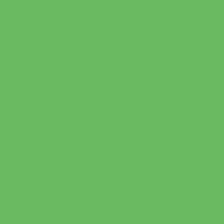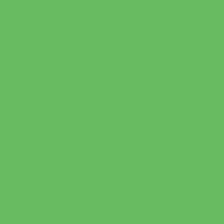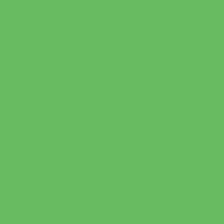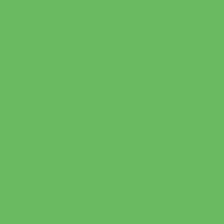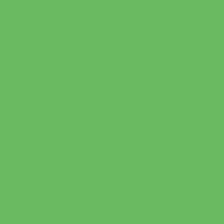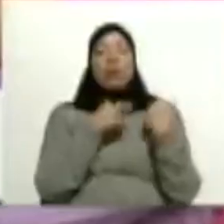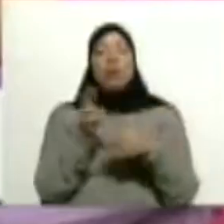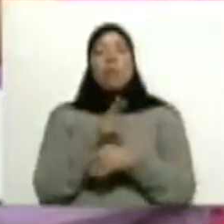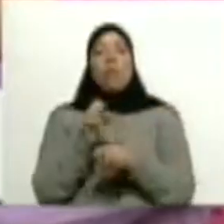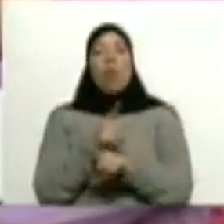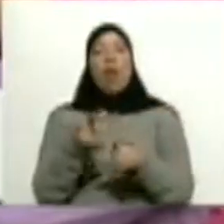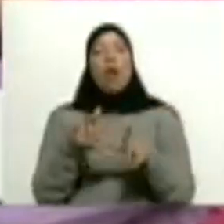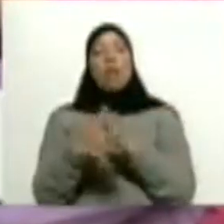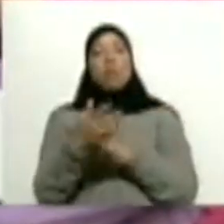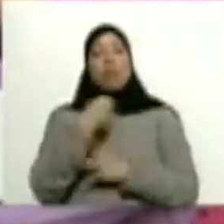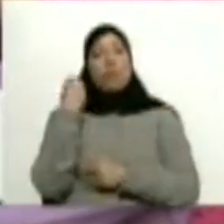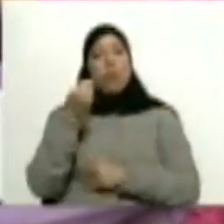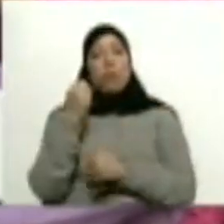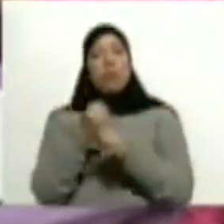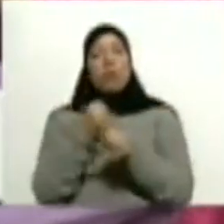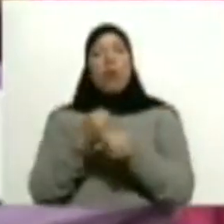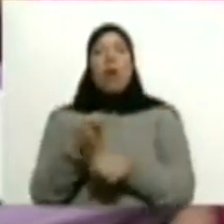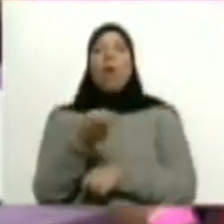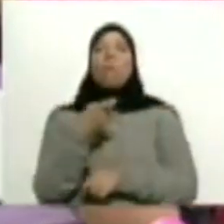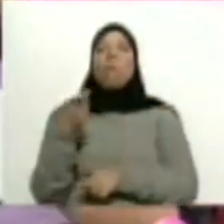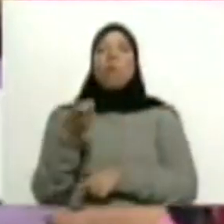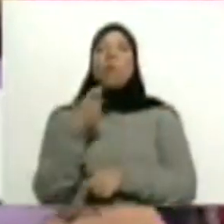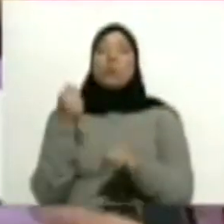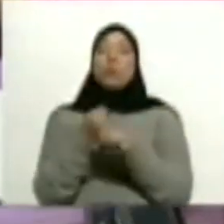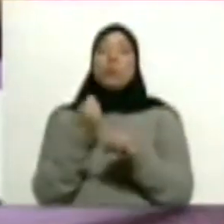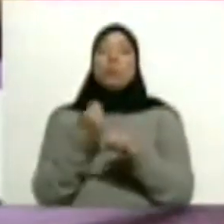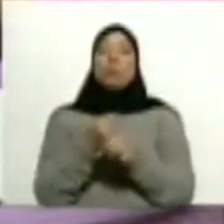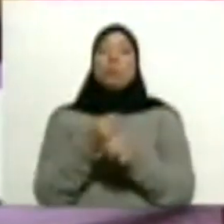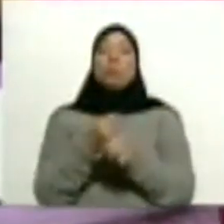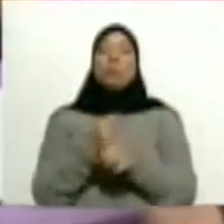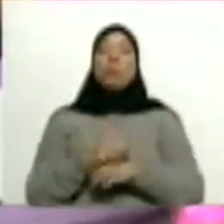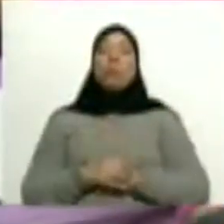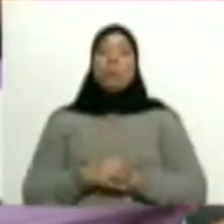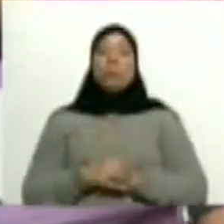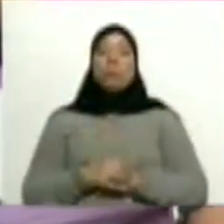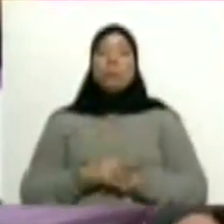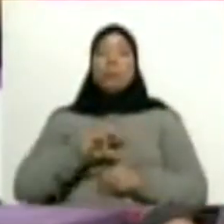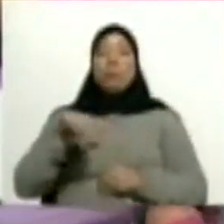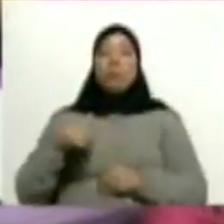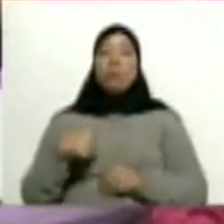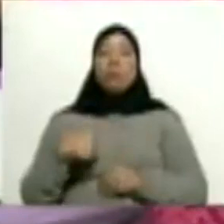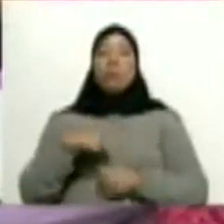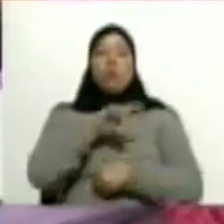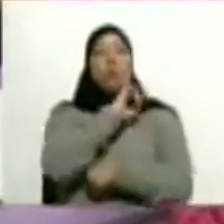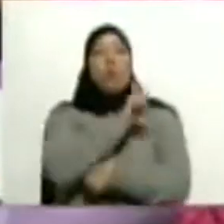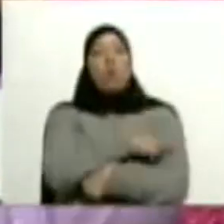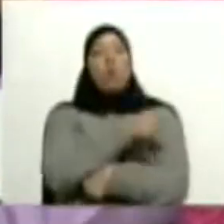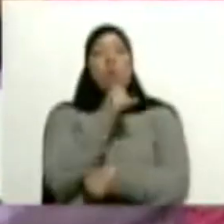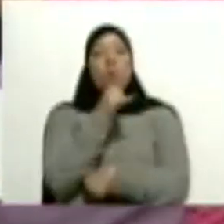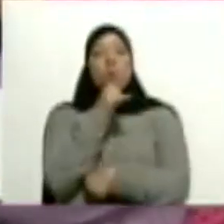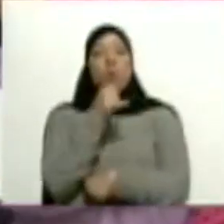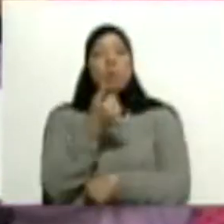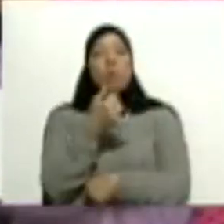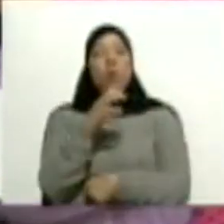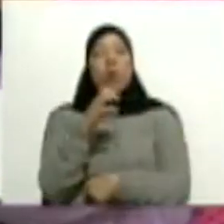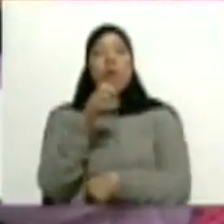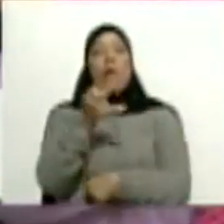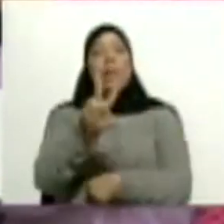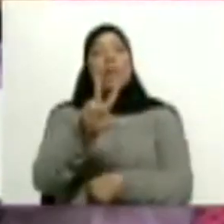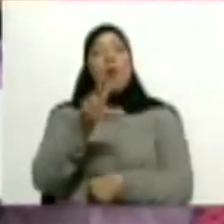laiguana.tv. Yo creo que hay que buscar siempre la amplitud, y en el caso nuestro, que somos la fuerza mayoritaria, que contamos con las dos